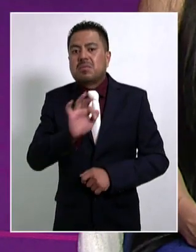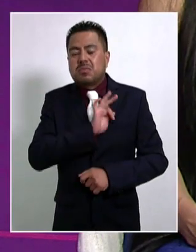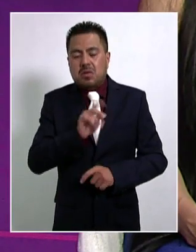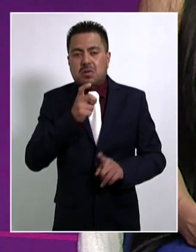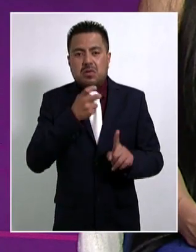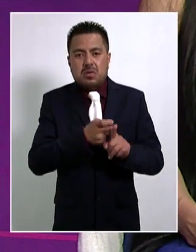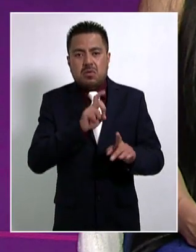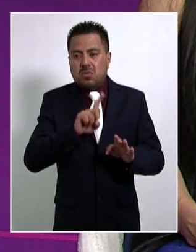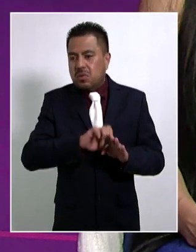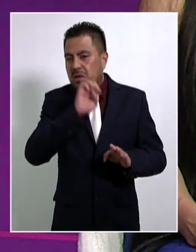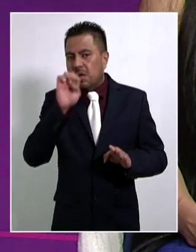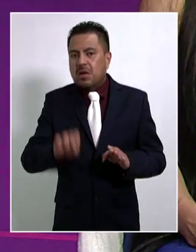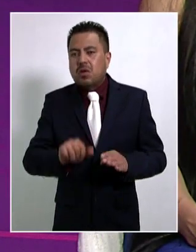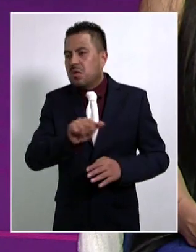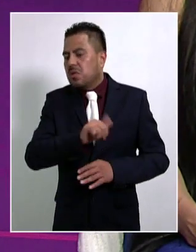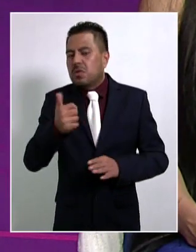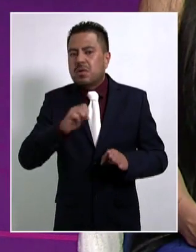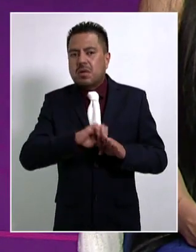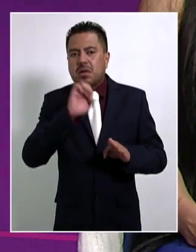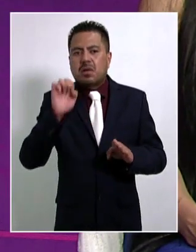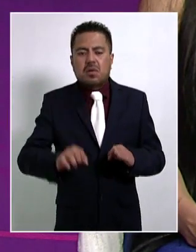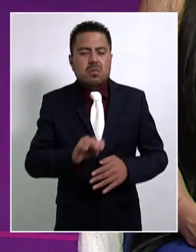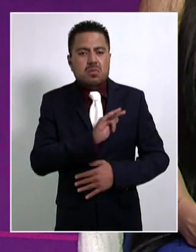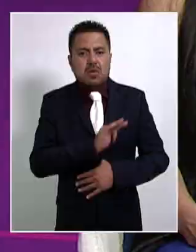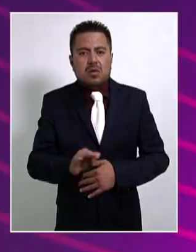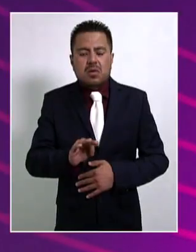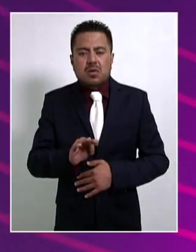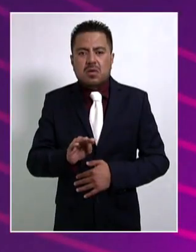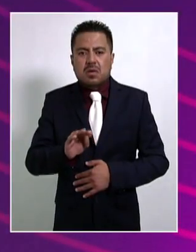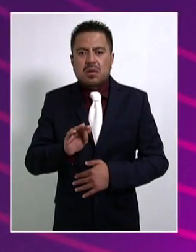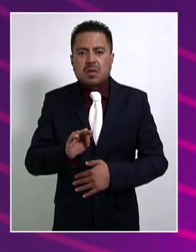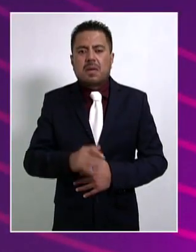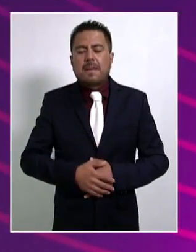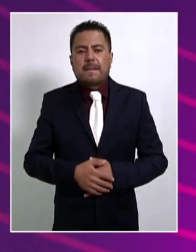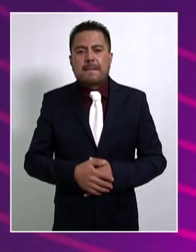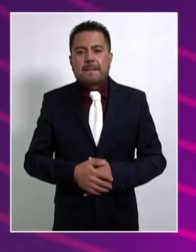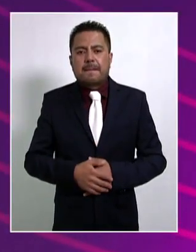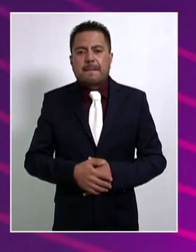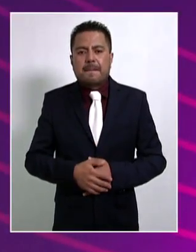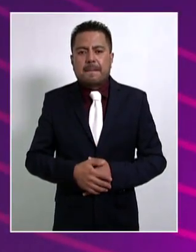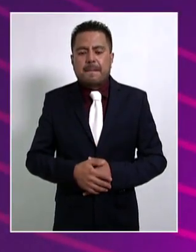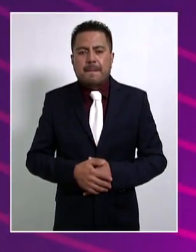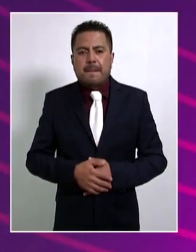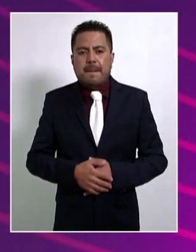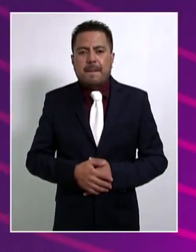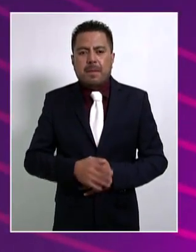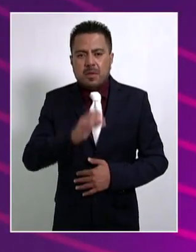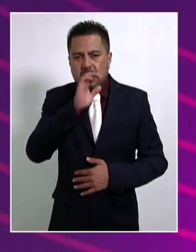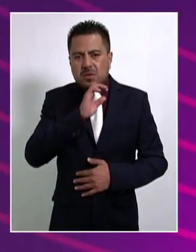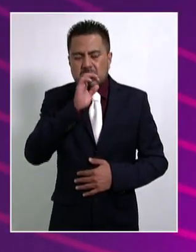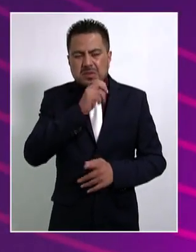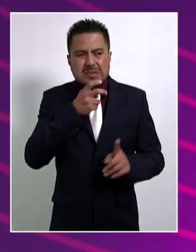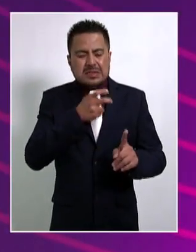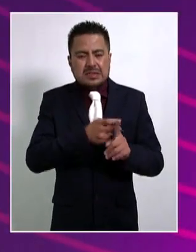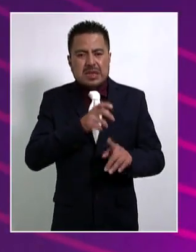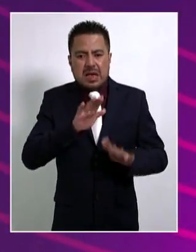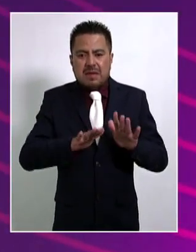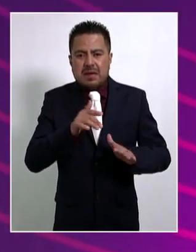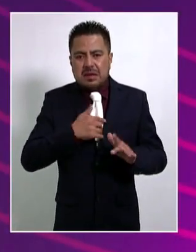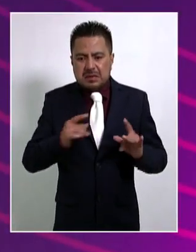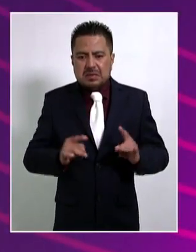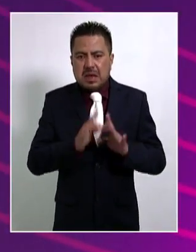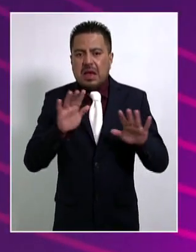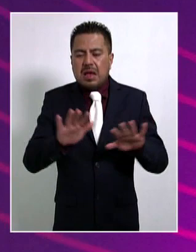un ejemplo. Otro ejemplo podría ser que es muy curioso, pero yo habiendo